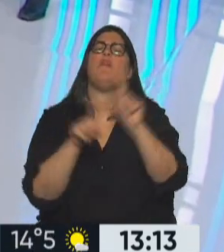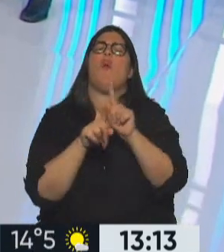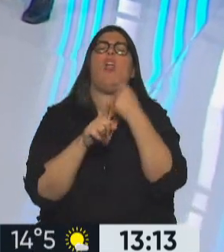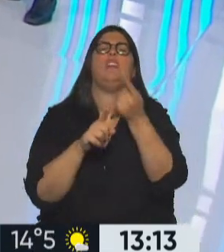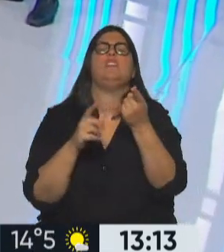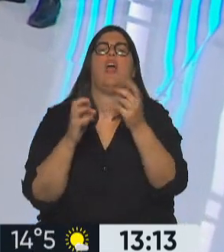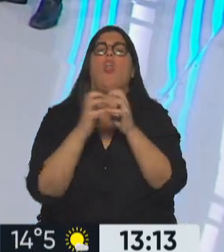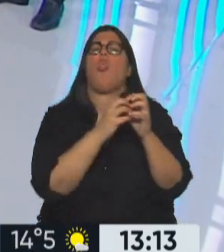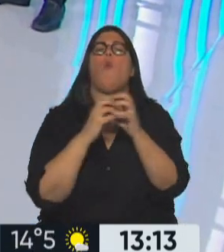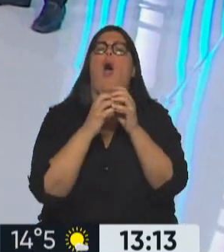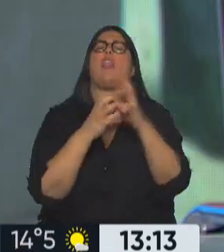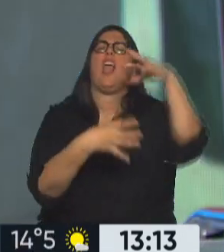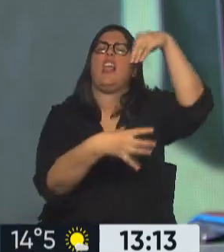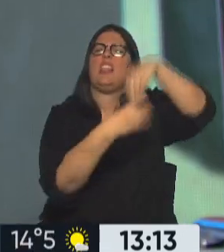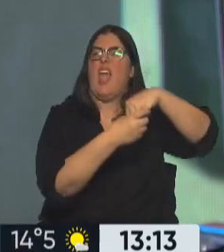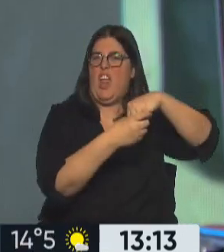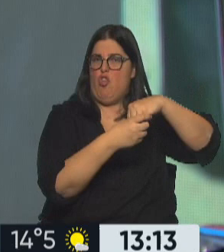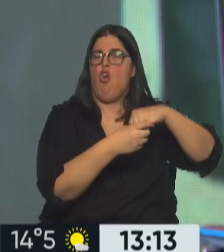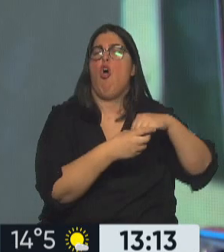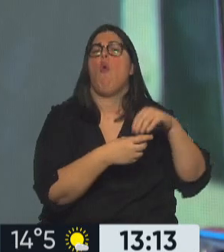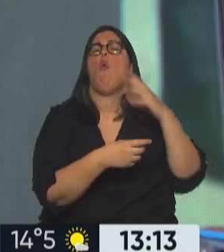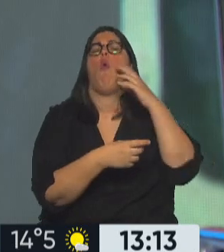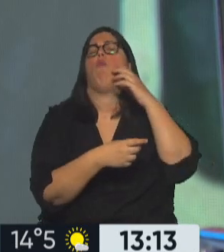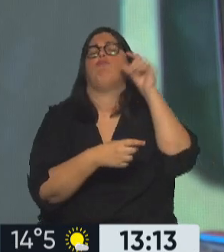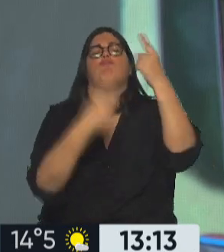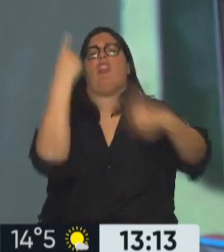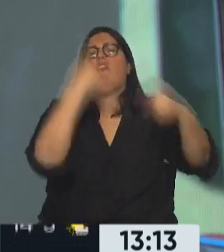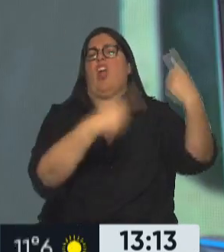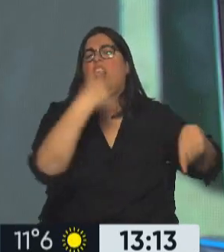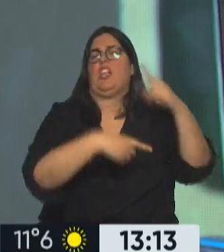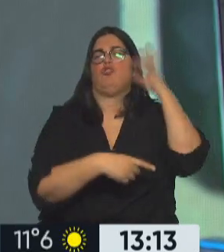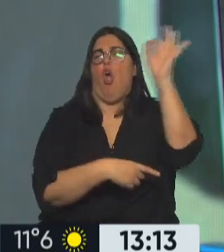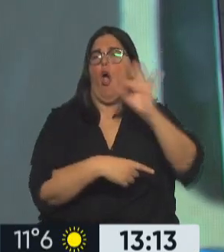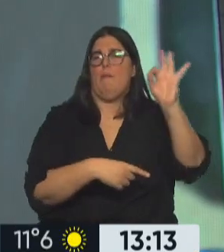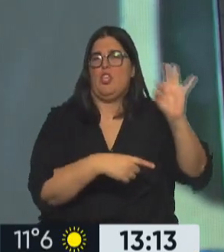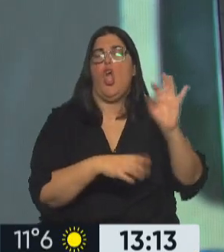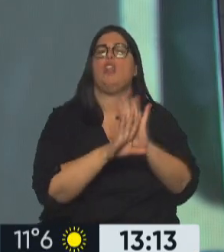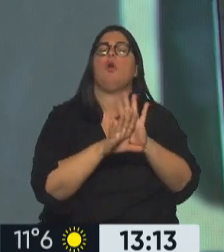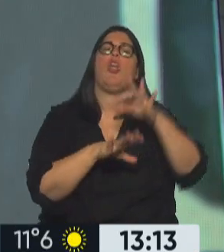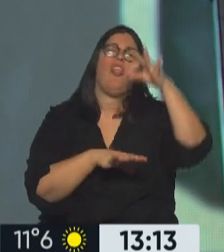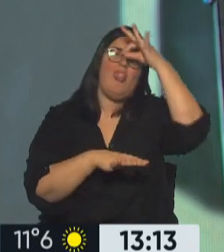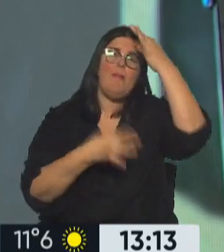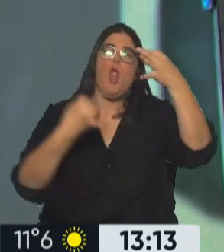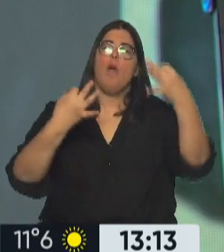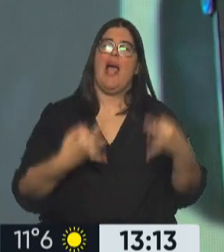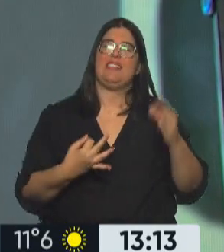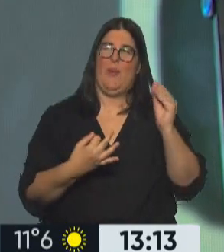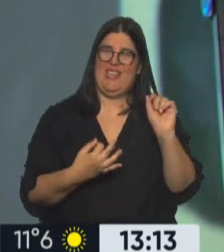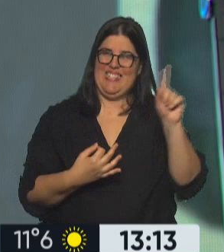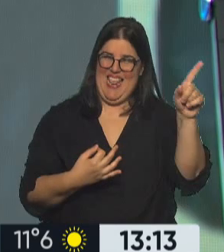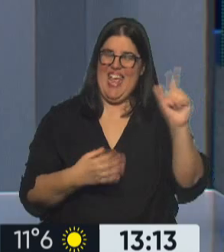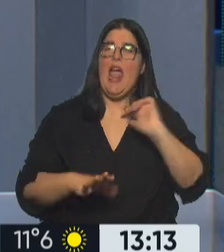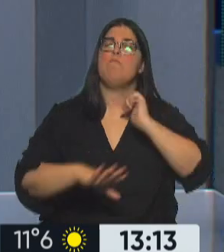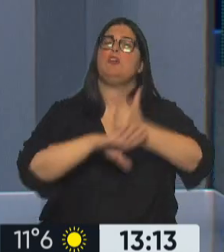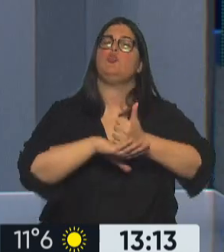discusión interna, digamos, opiniones diferentes entre lo que es la diplomacia brasileña y en cierta medida también la postura